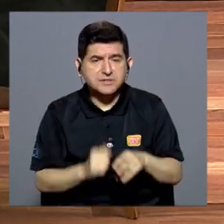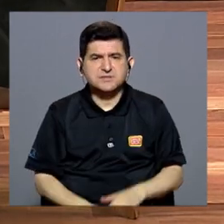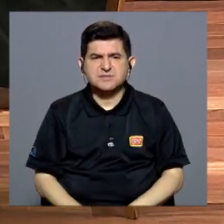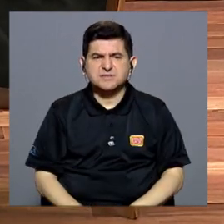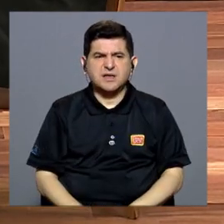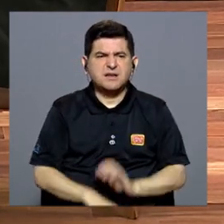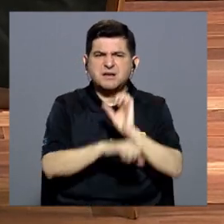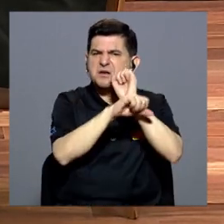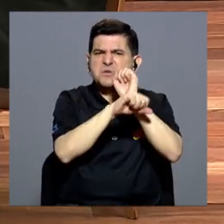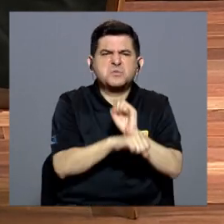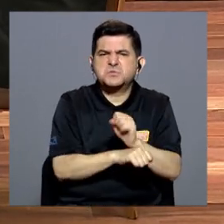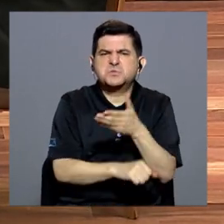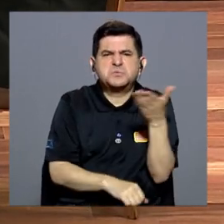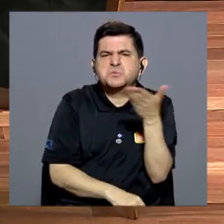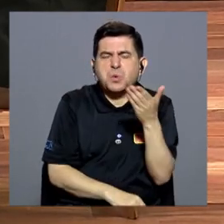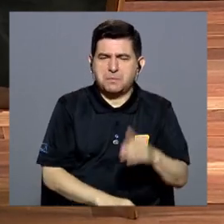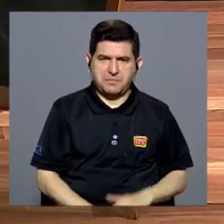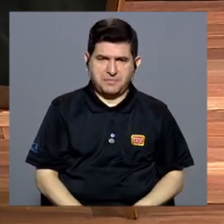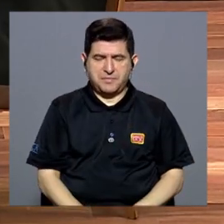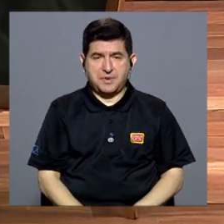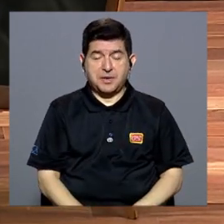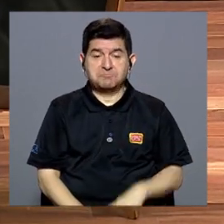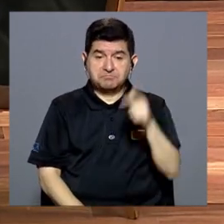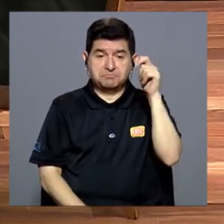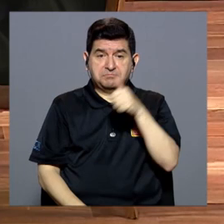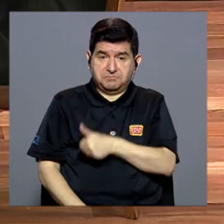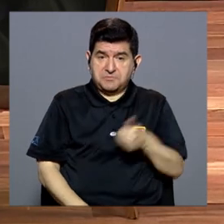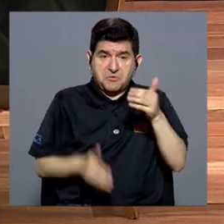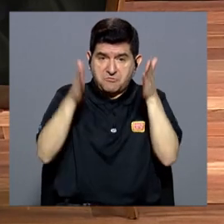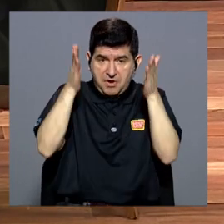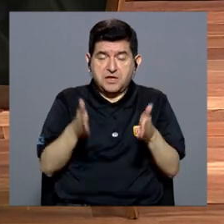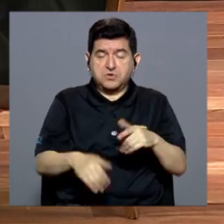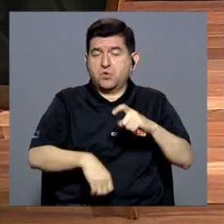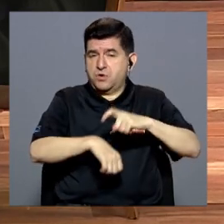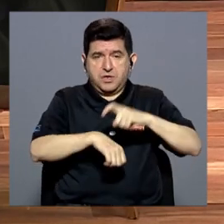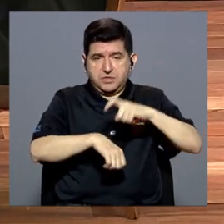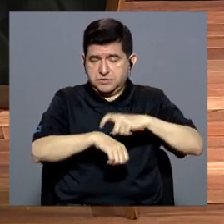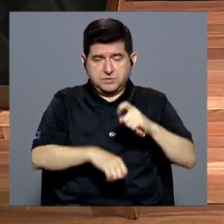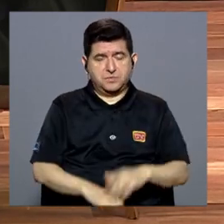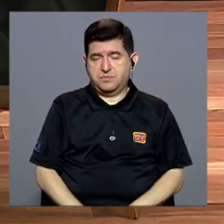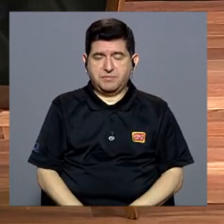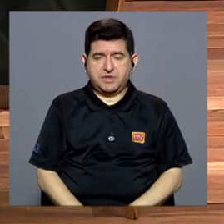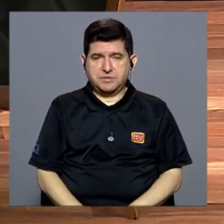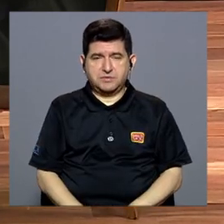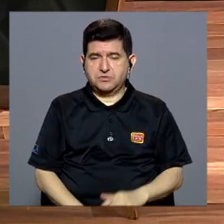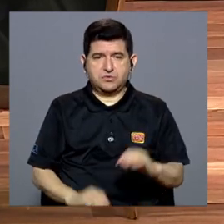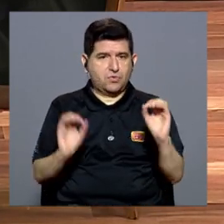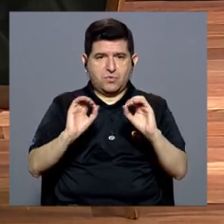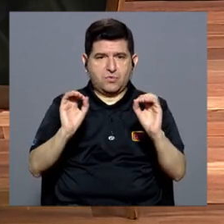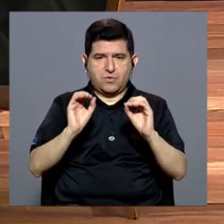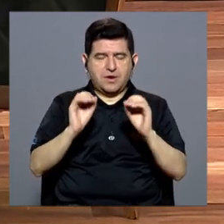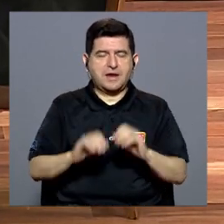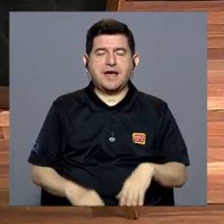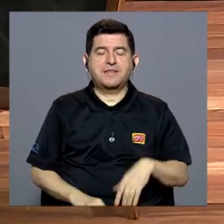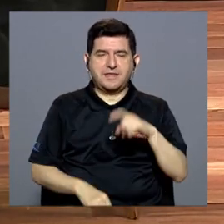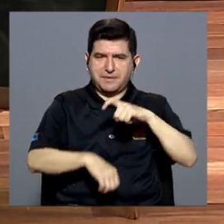que se acostumbraba es que el rector, en ese momento no había habido todavía ninguna rectora,